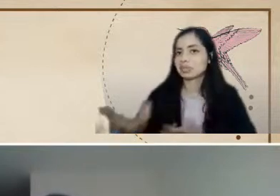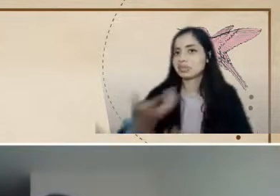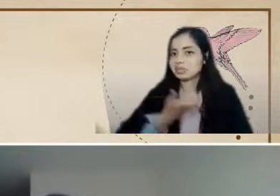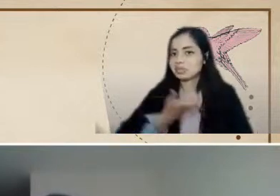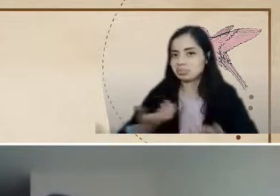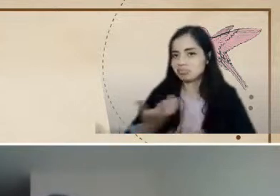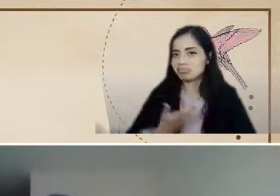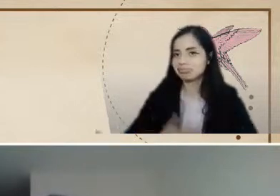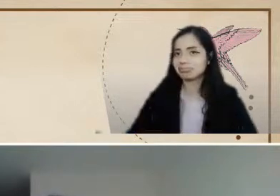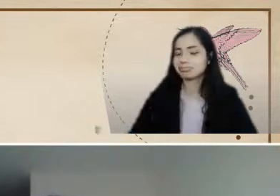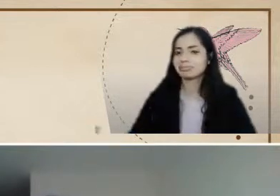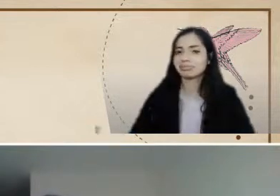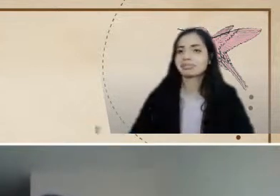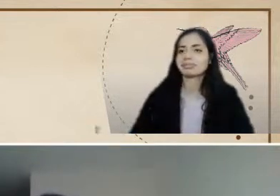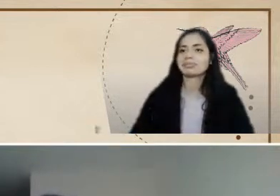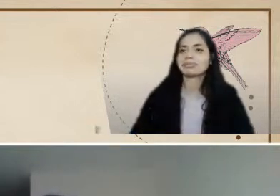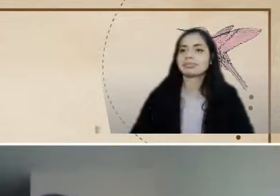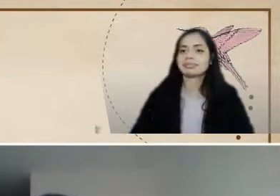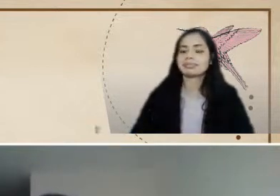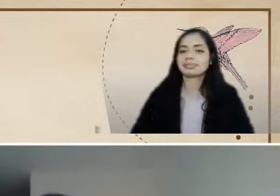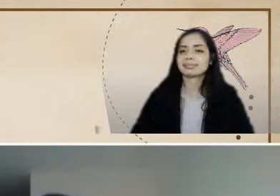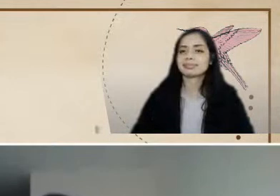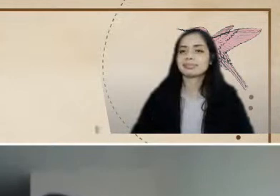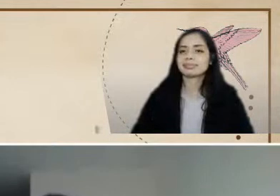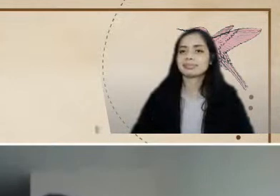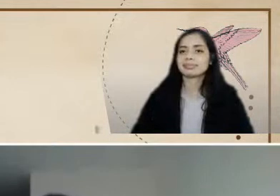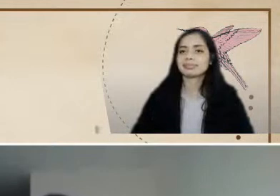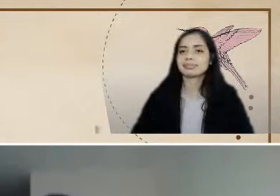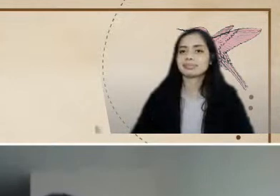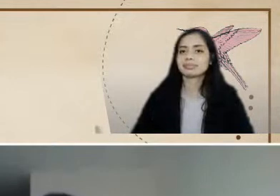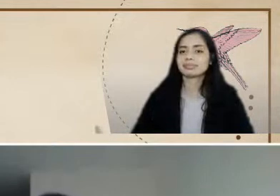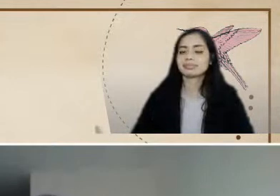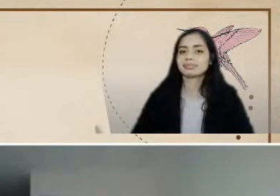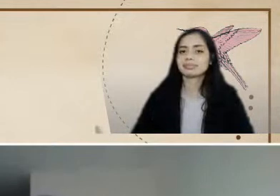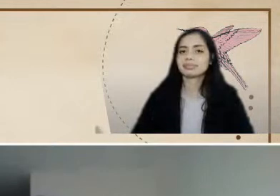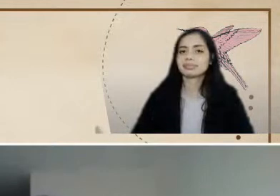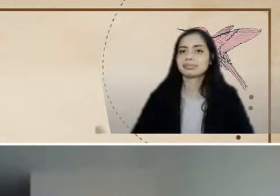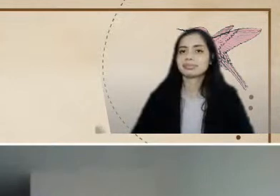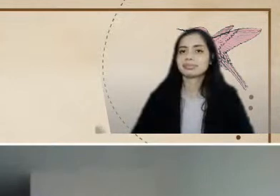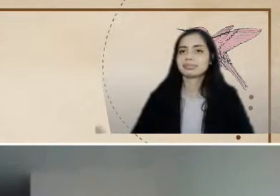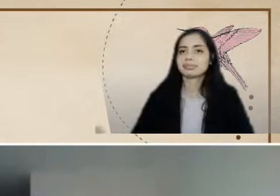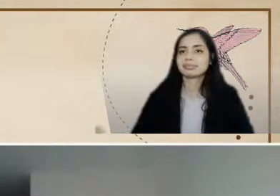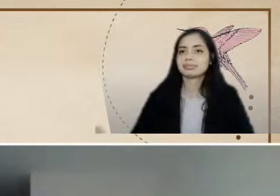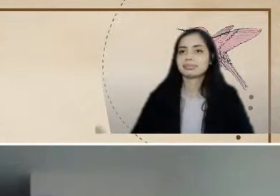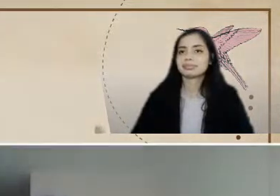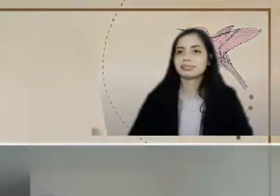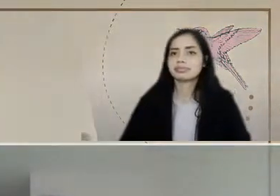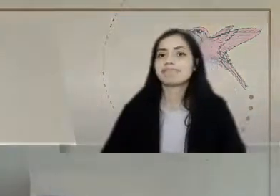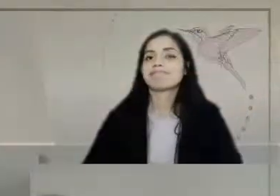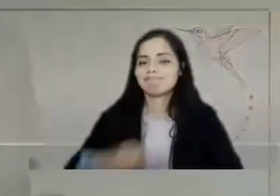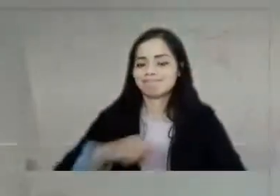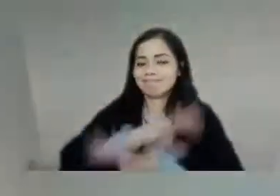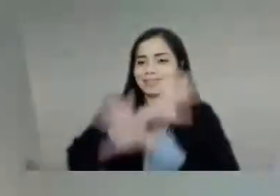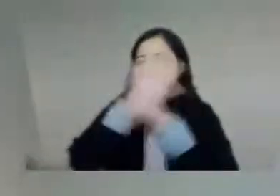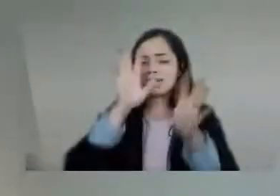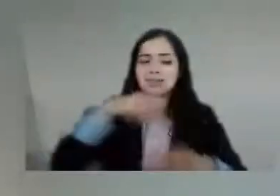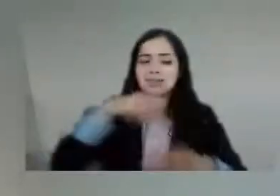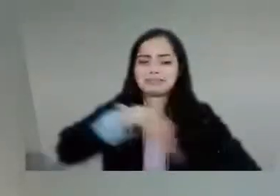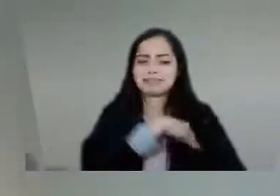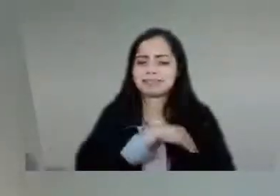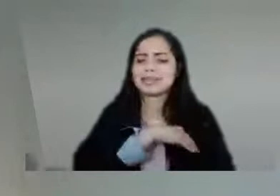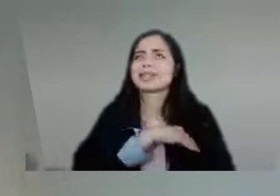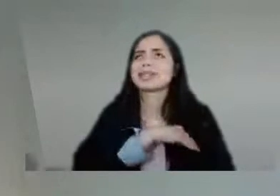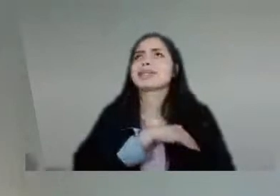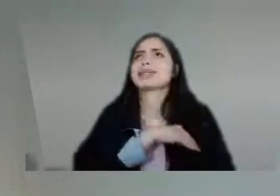un poco para tener también esa perspectiva experiencial de la expedición. Claro que sí, viceministro. Como su merced acaba de decir,